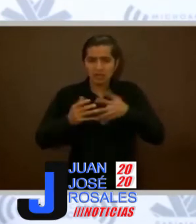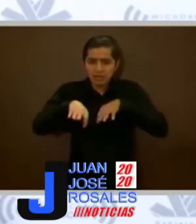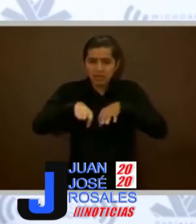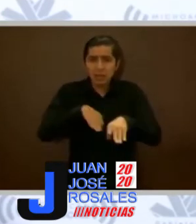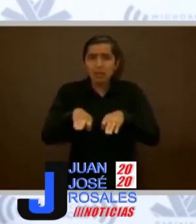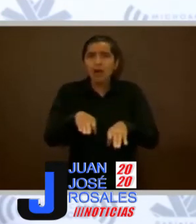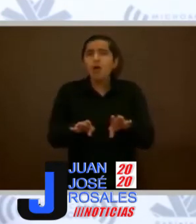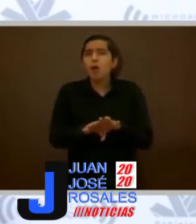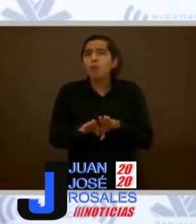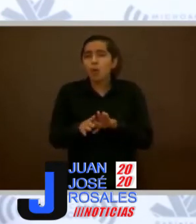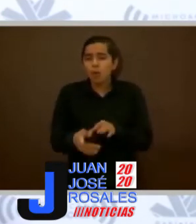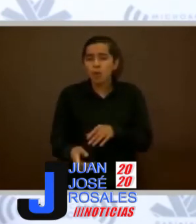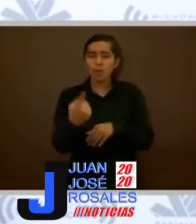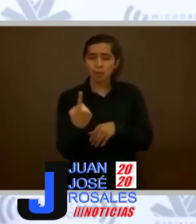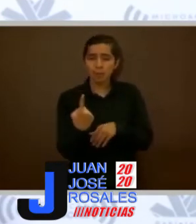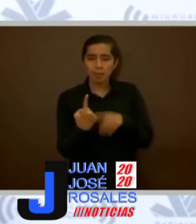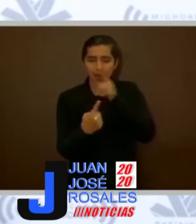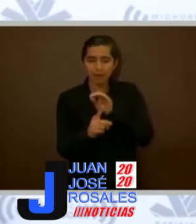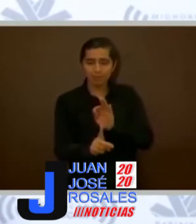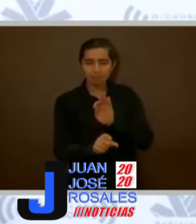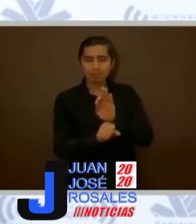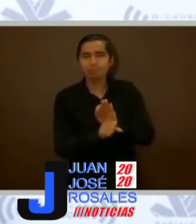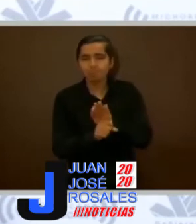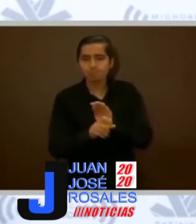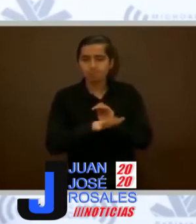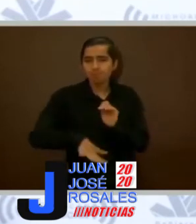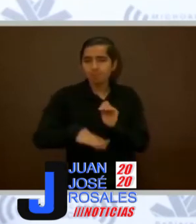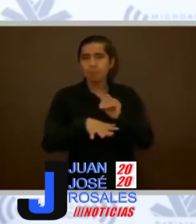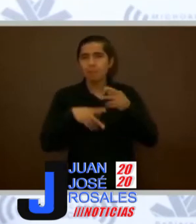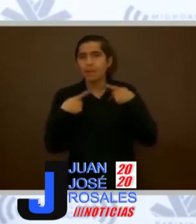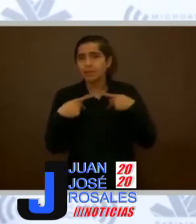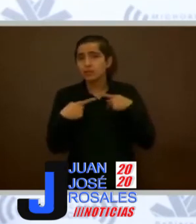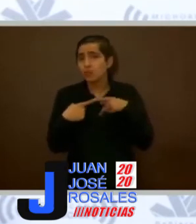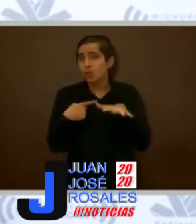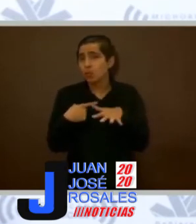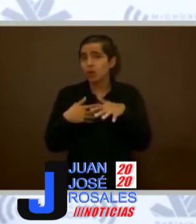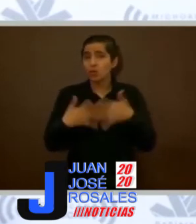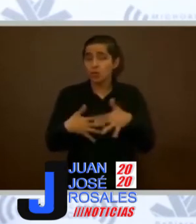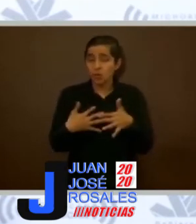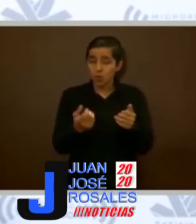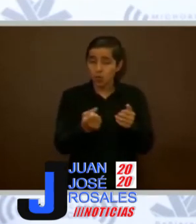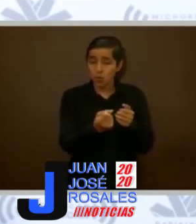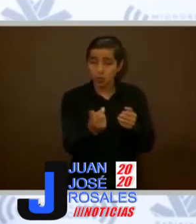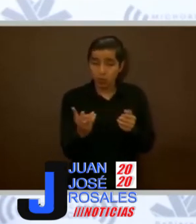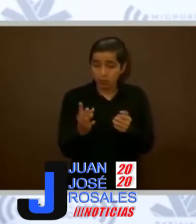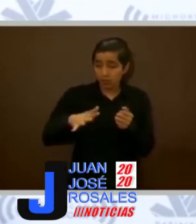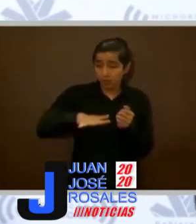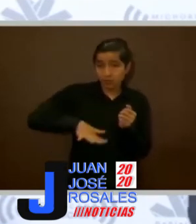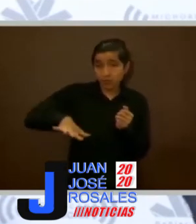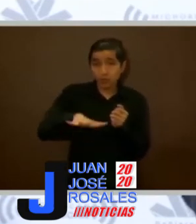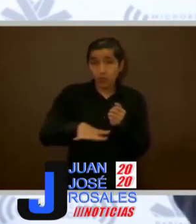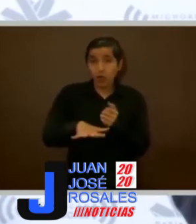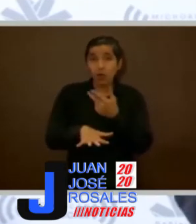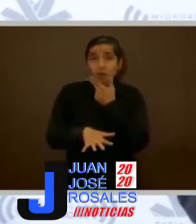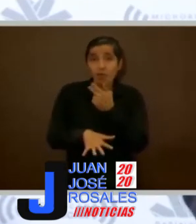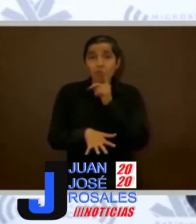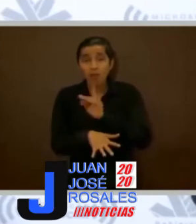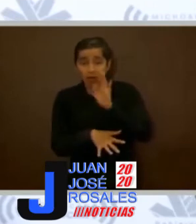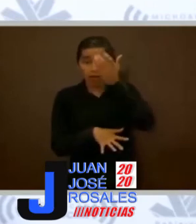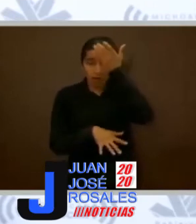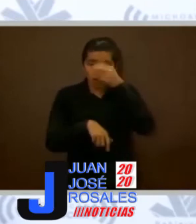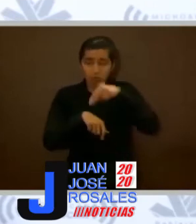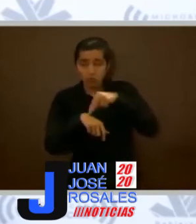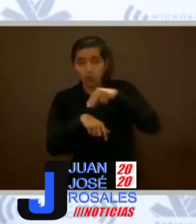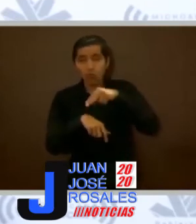tiempo su admirable trabajo y personalmente estaré pendiente día a día y haré todo mi